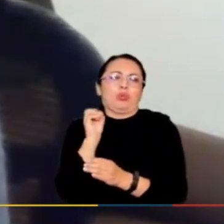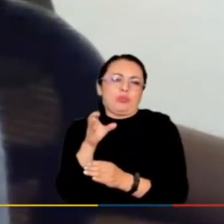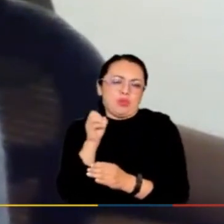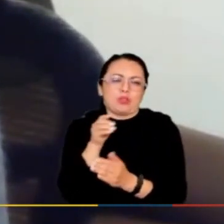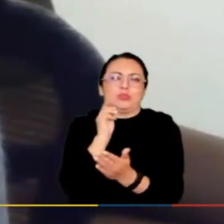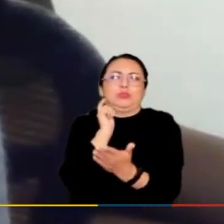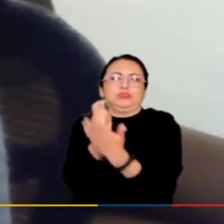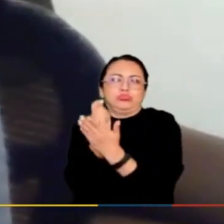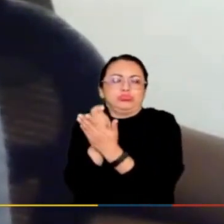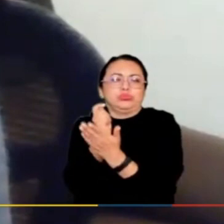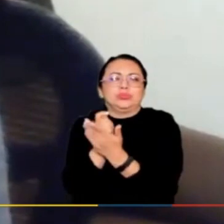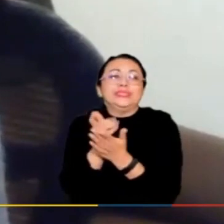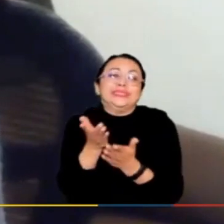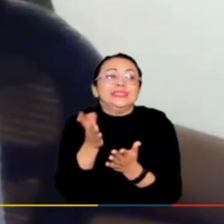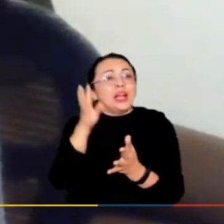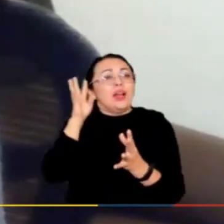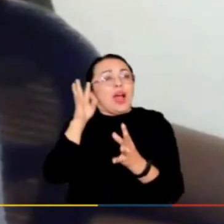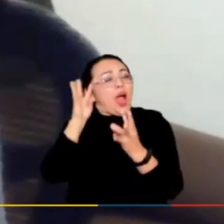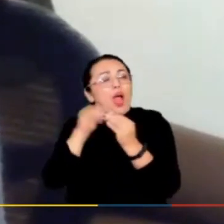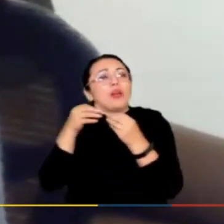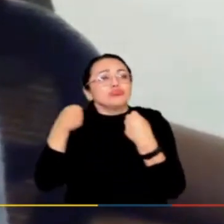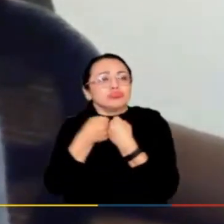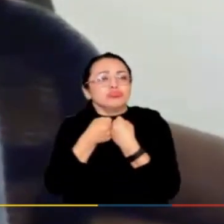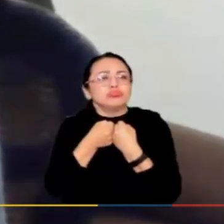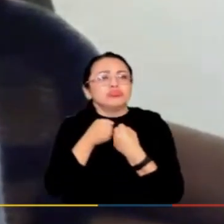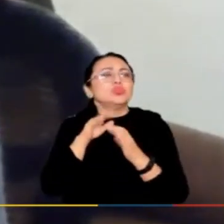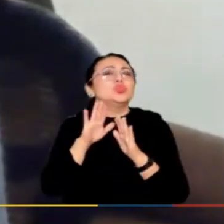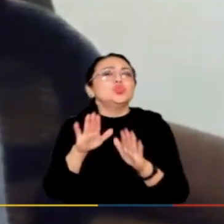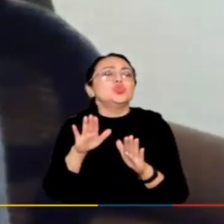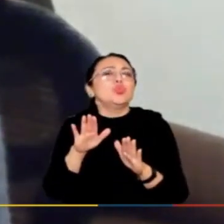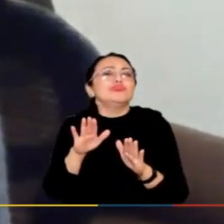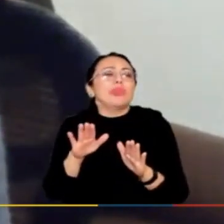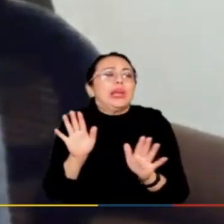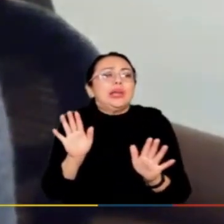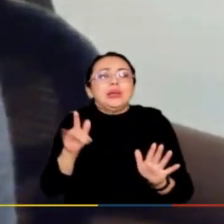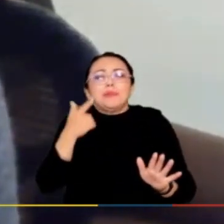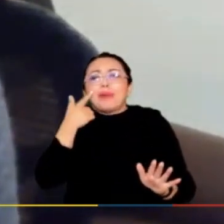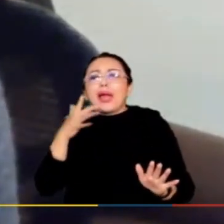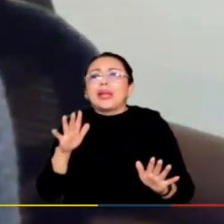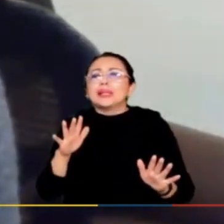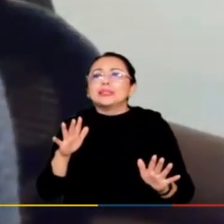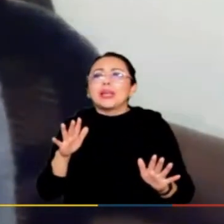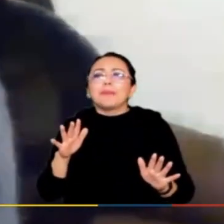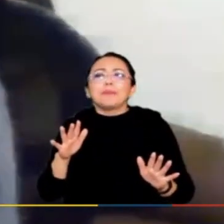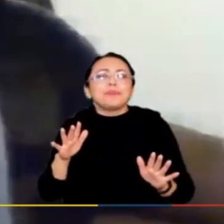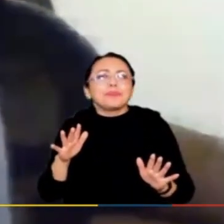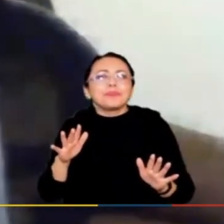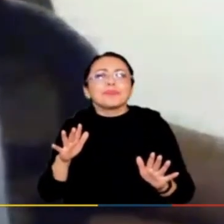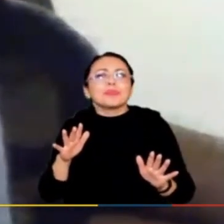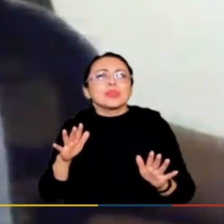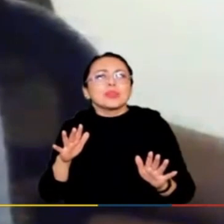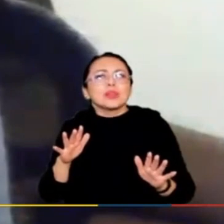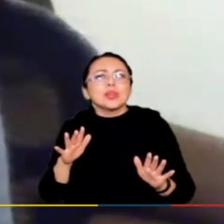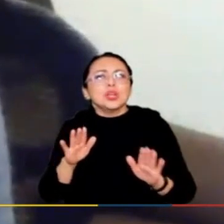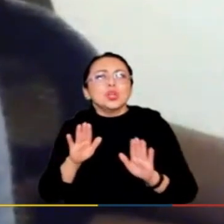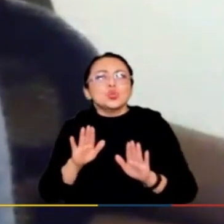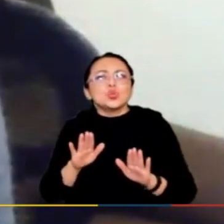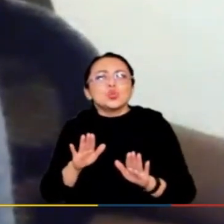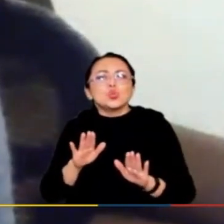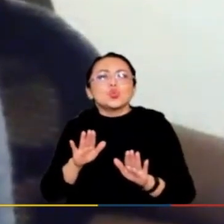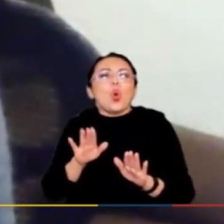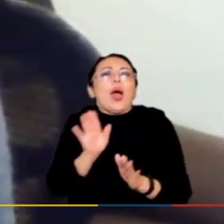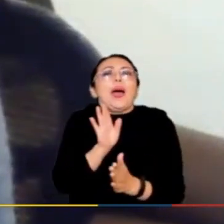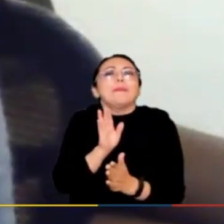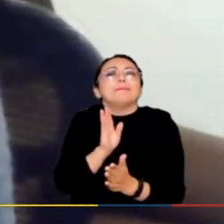de convenios en general están destinados a ser simplemente como una especie de medio de